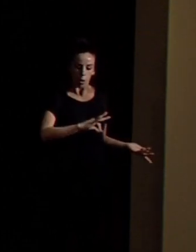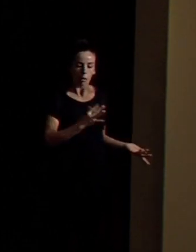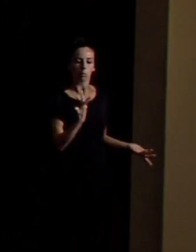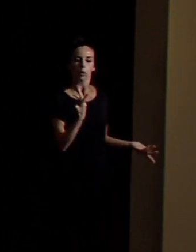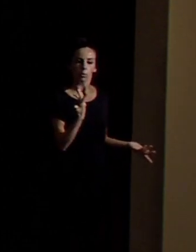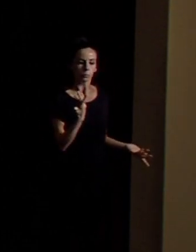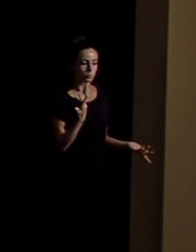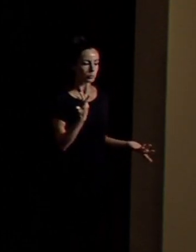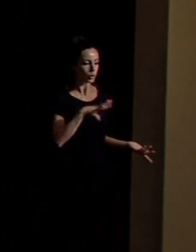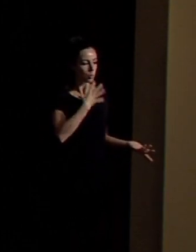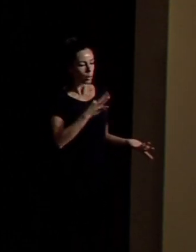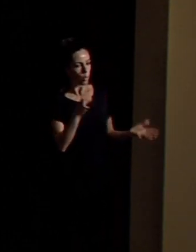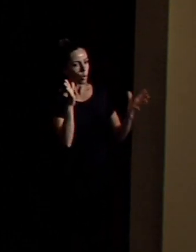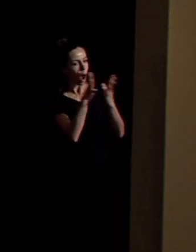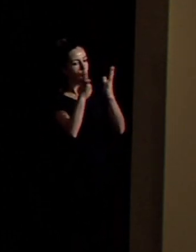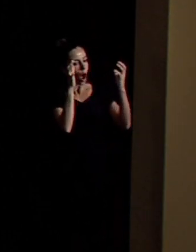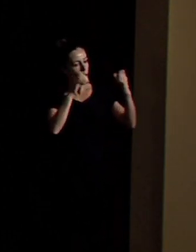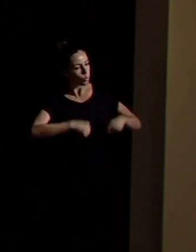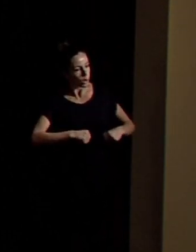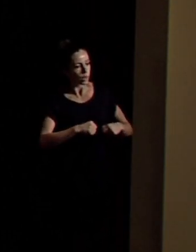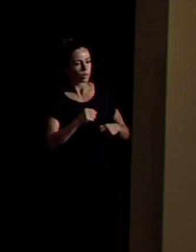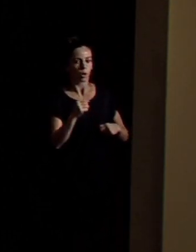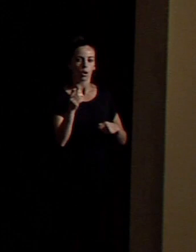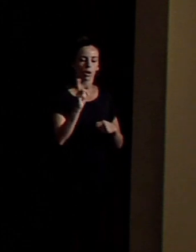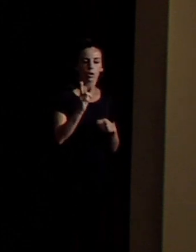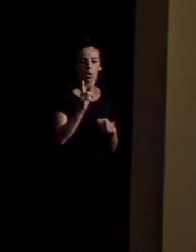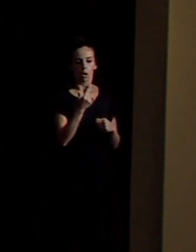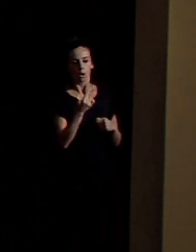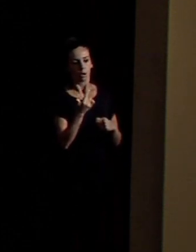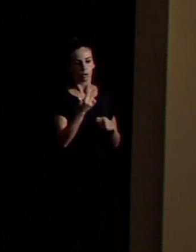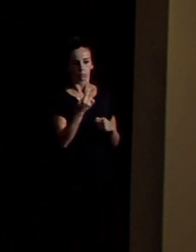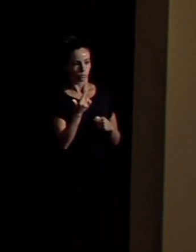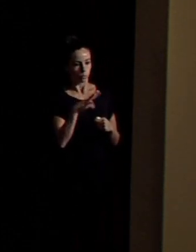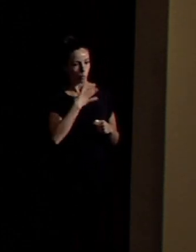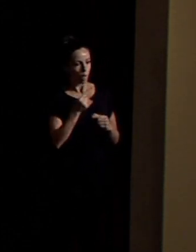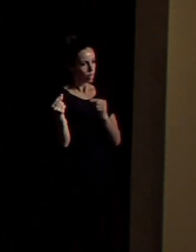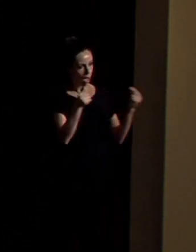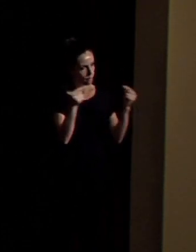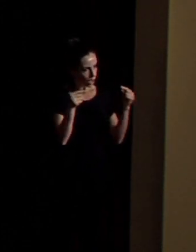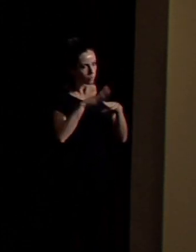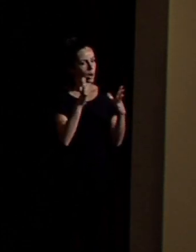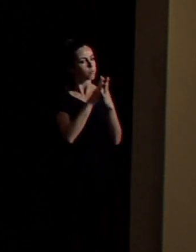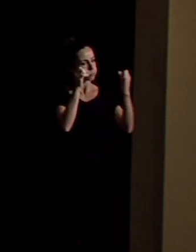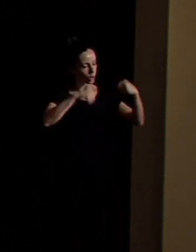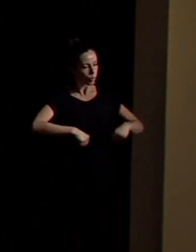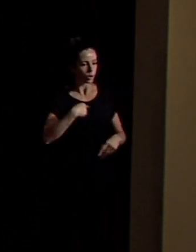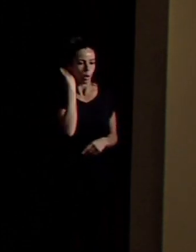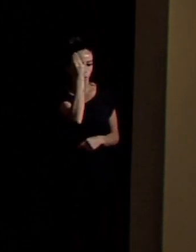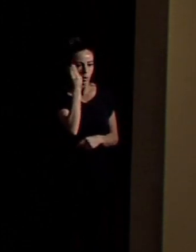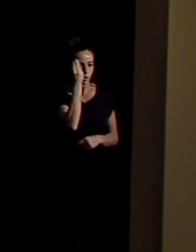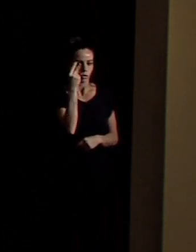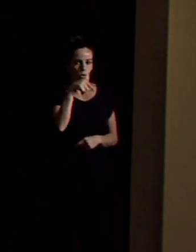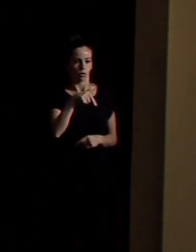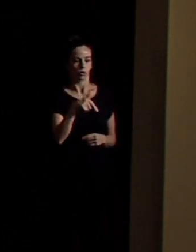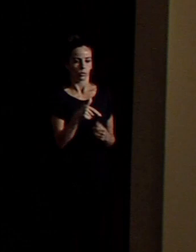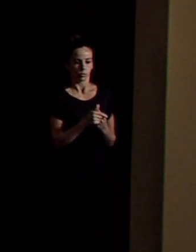punto de acuerdo y no hacer incompatible el debate, que eso yo creo que eso es lo último que